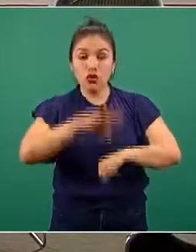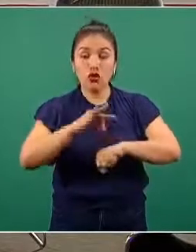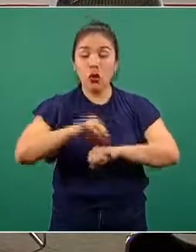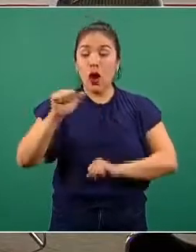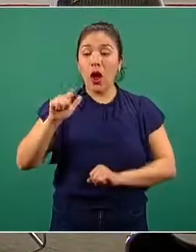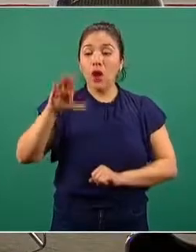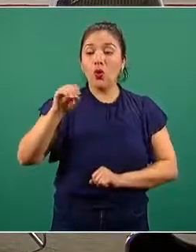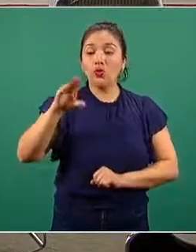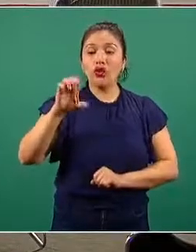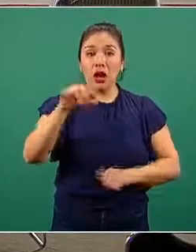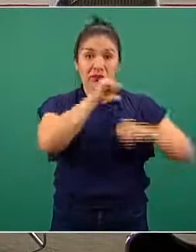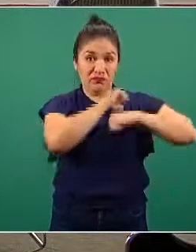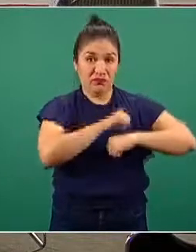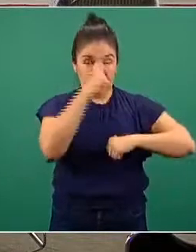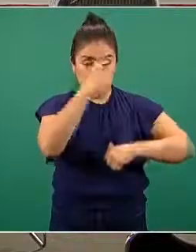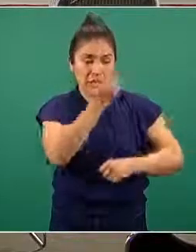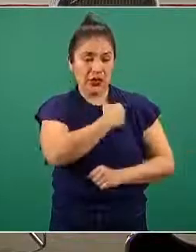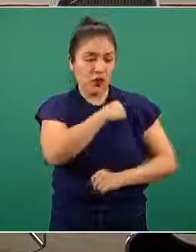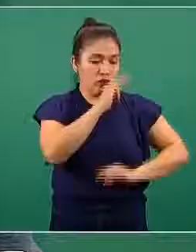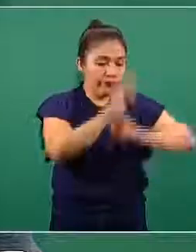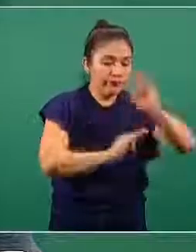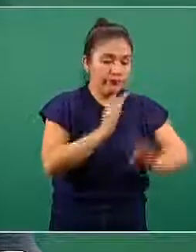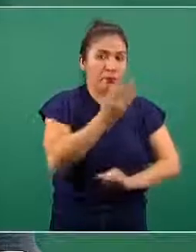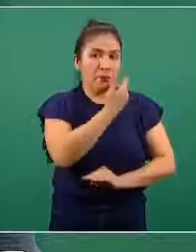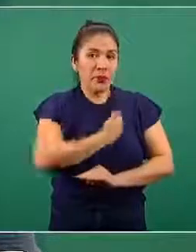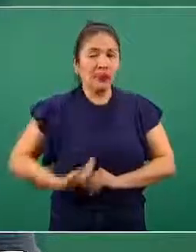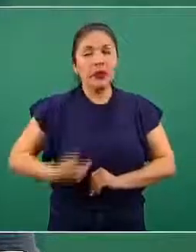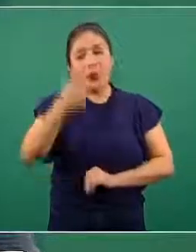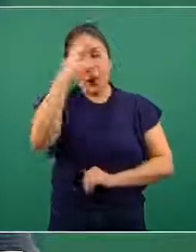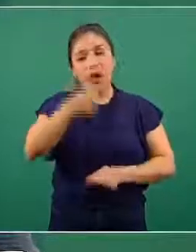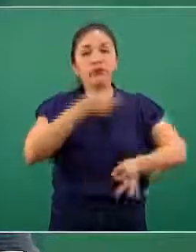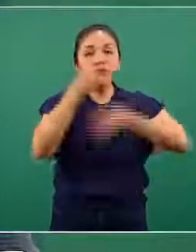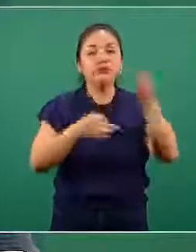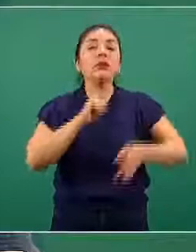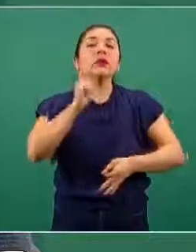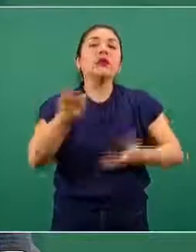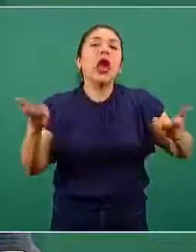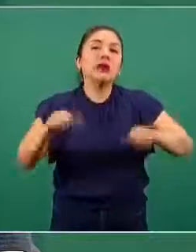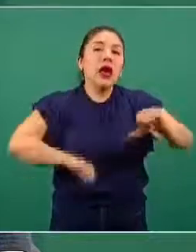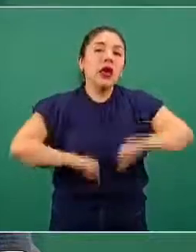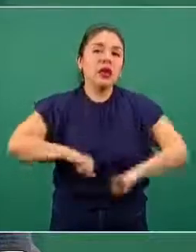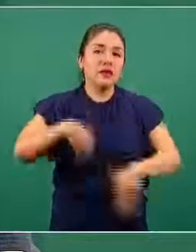del señor presidente para las actividades del mismo.